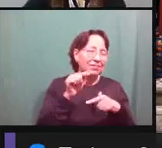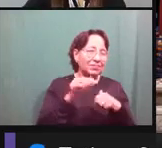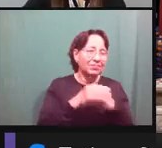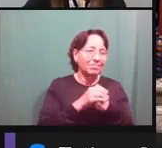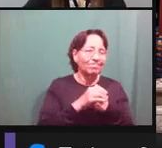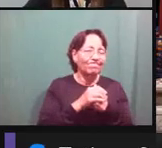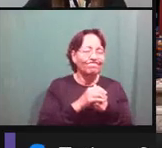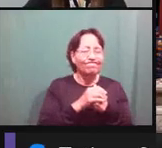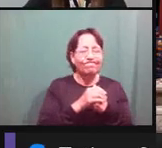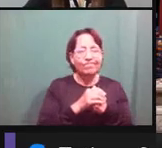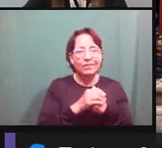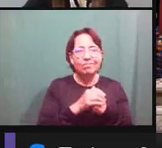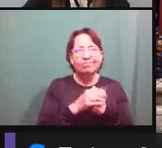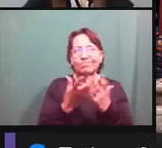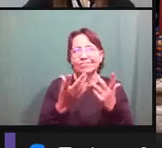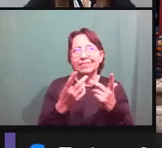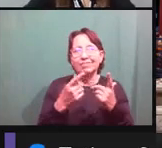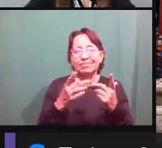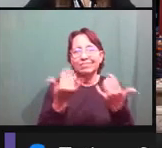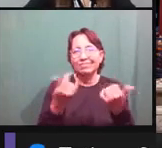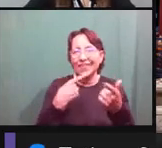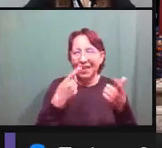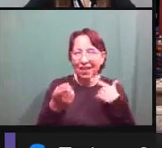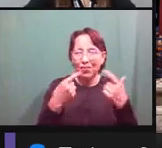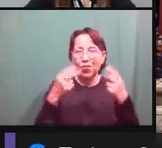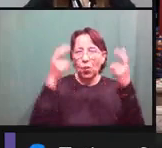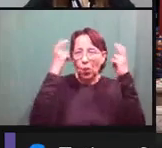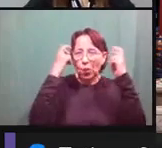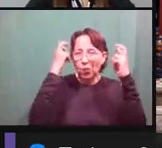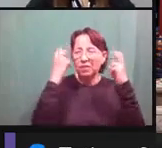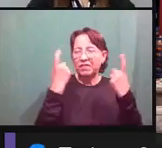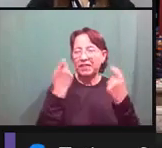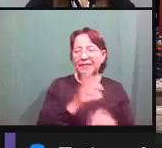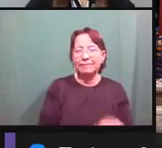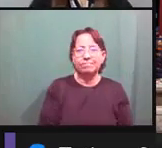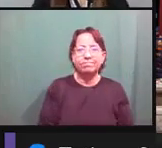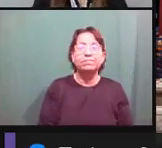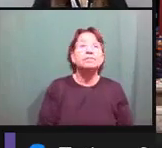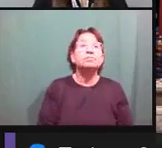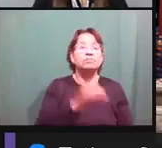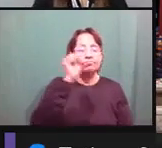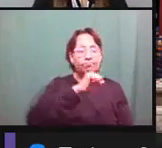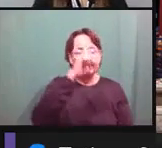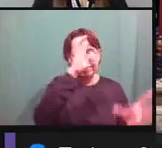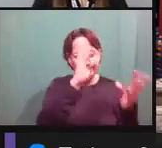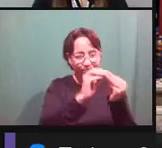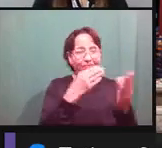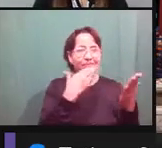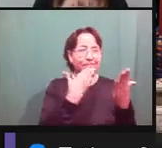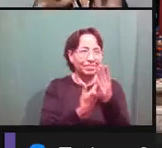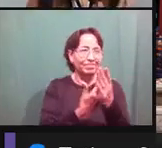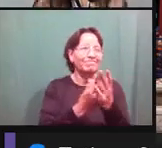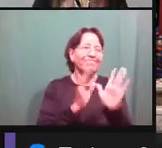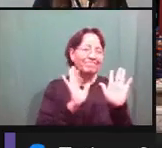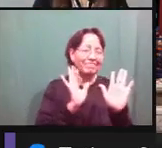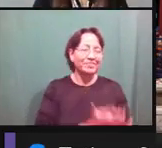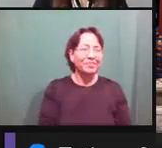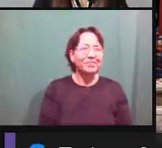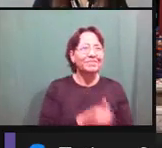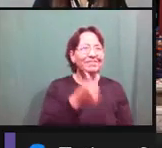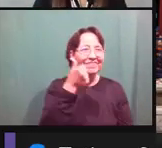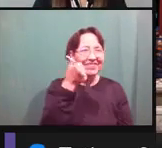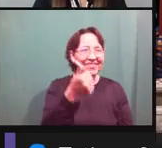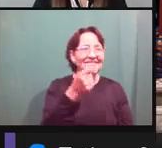diálogo y de conocimiento. Sí, de acuerdo, Tatiana, Mateo, muchas gracias. Un poco ahí como pues alargando